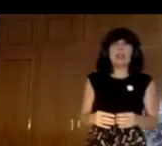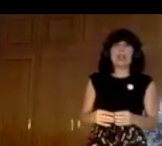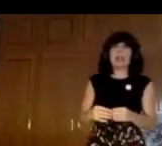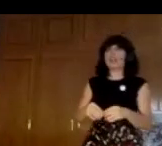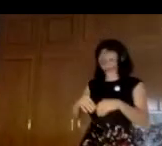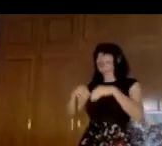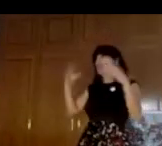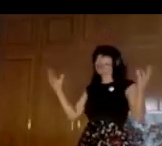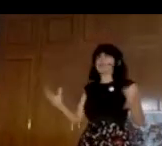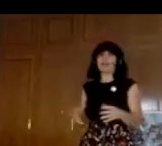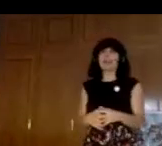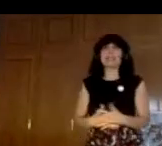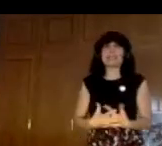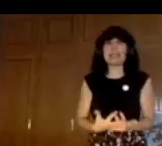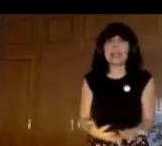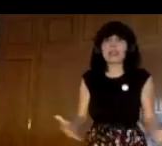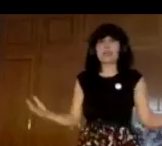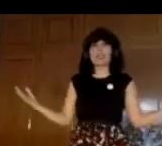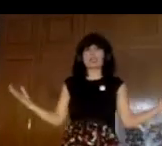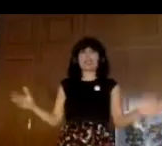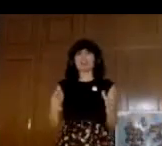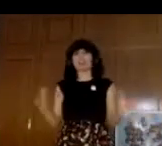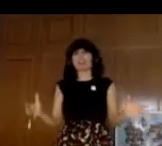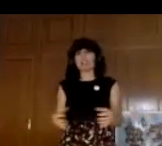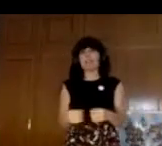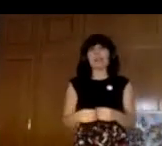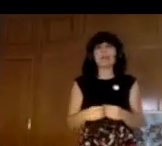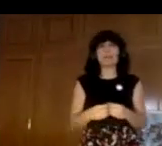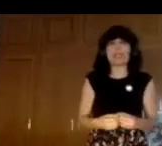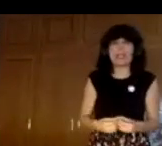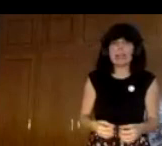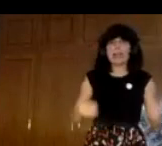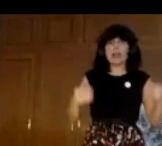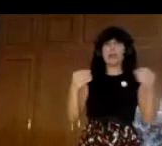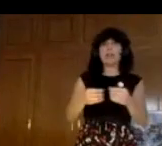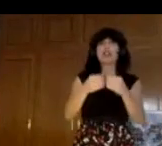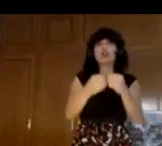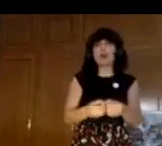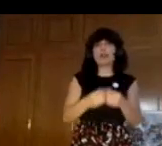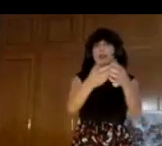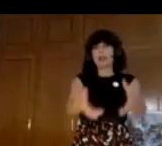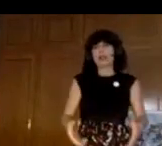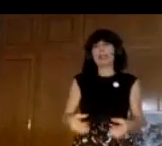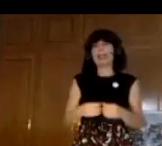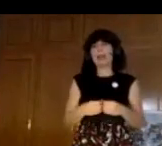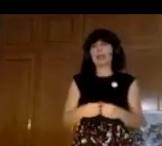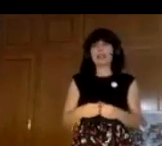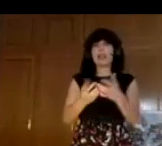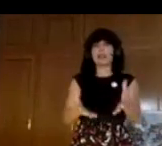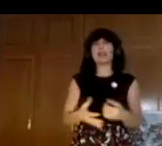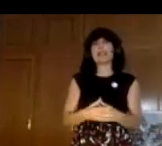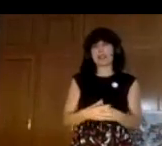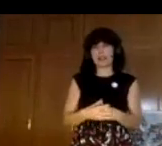decir, los chavales extranjeros menores de edad solos en este país representan menos que un cuarto de la